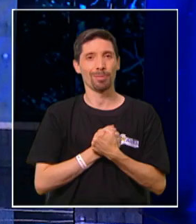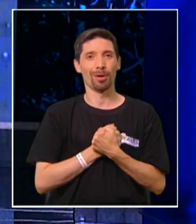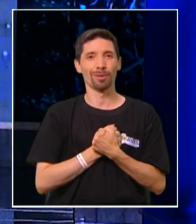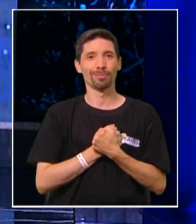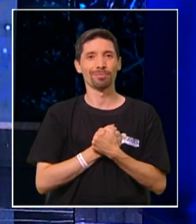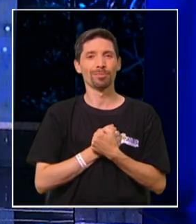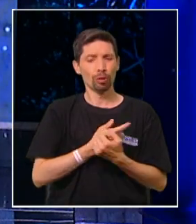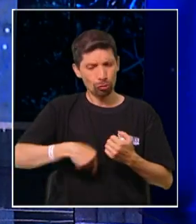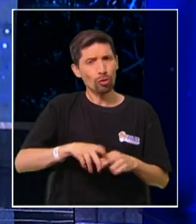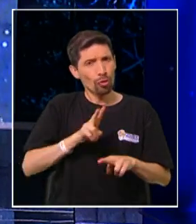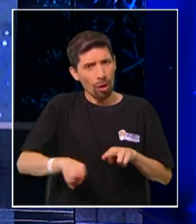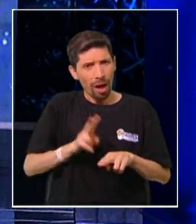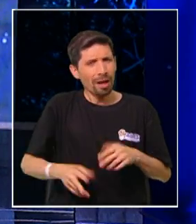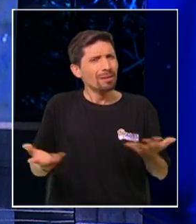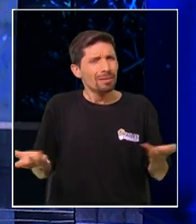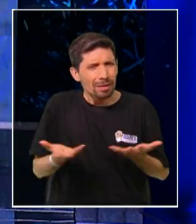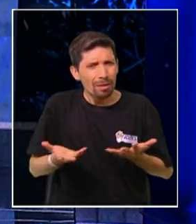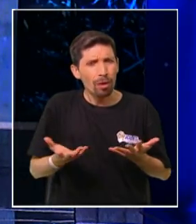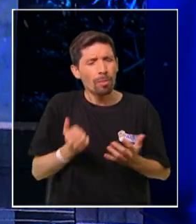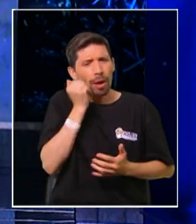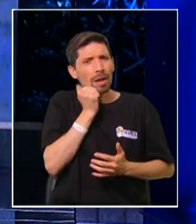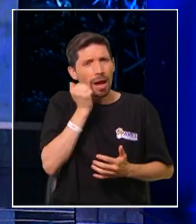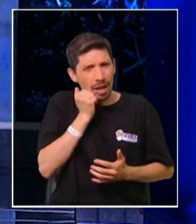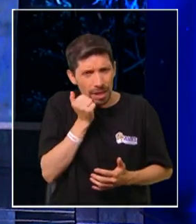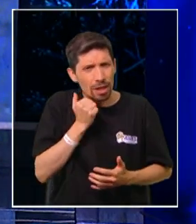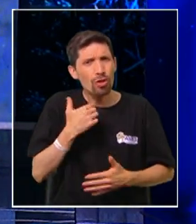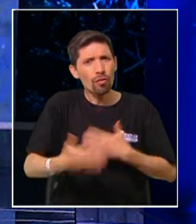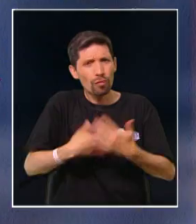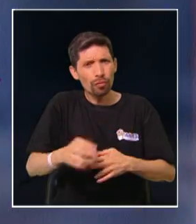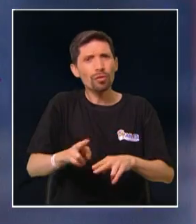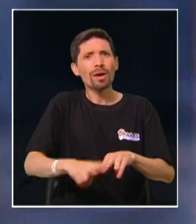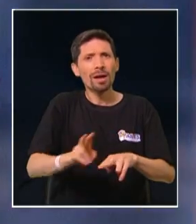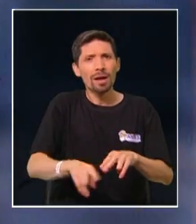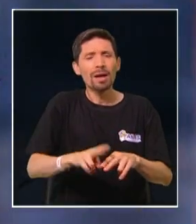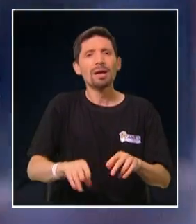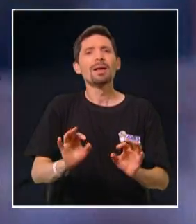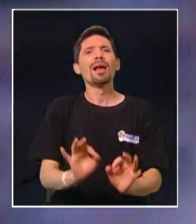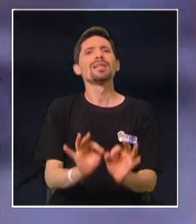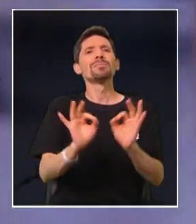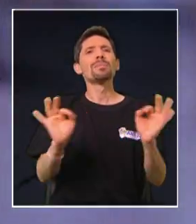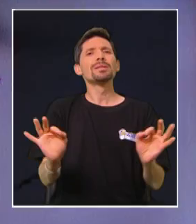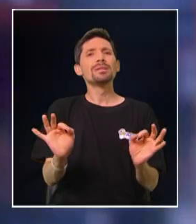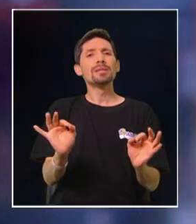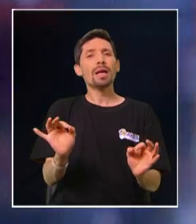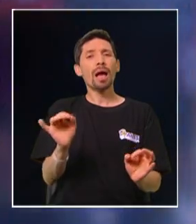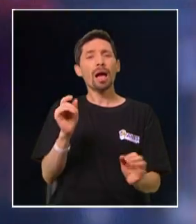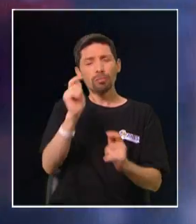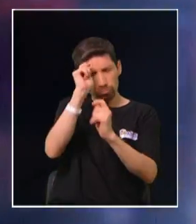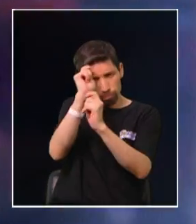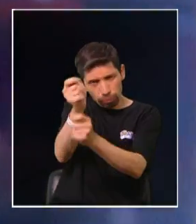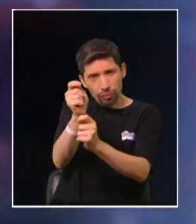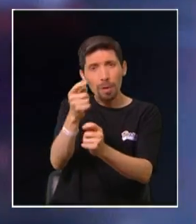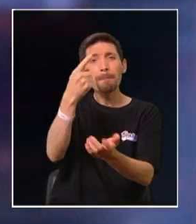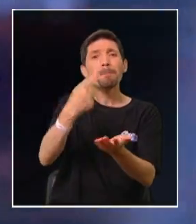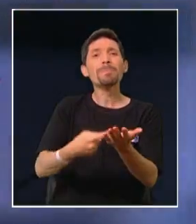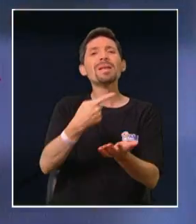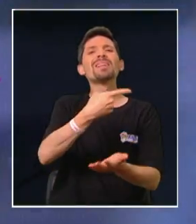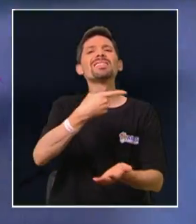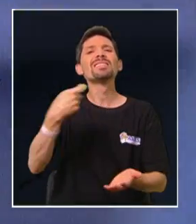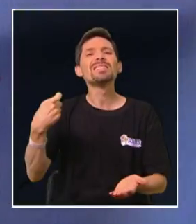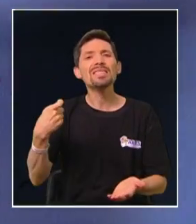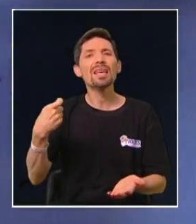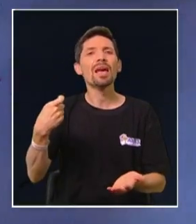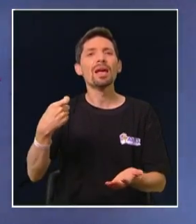Lo hemos hecho con cariño, con eficiencia. Y un reconocimiento especial a estos 1.100 funcionarios,